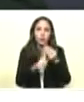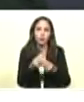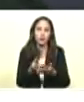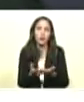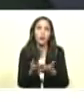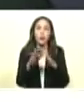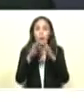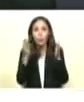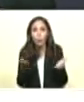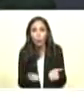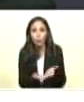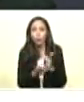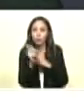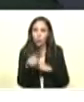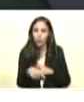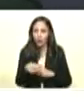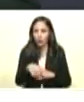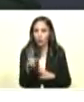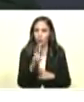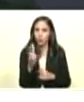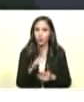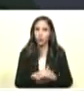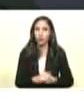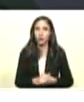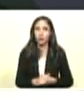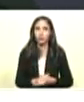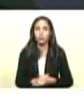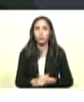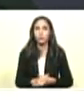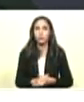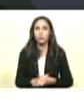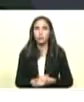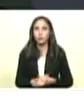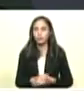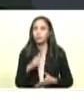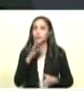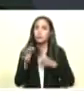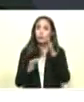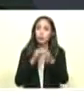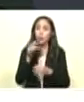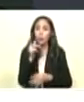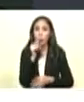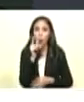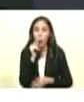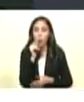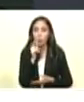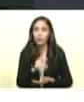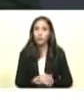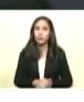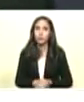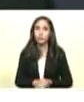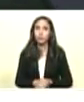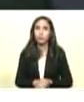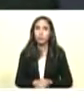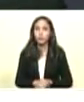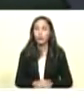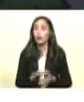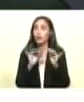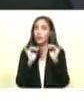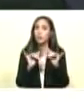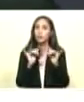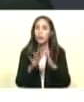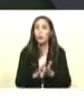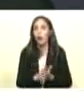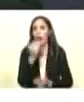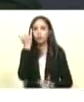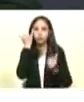y nosotros en Venezuela. Tenemos toda la potencialidad, tal como lo explicó el superintendente. Nosotros tenemos no solamente